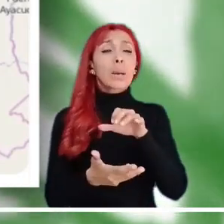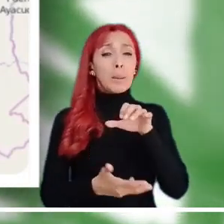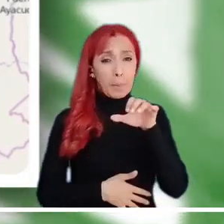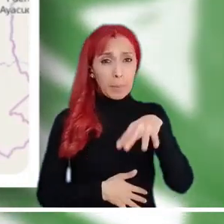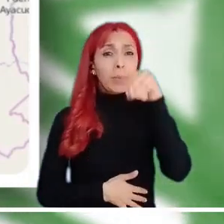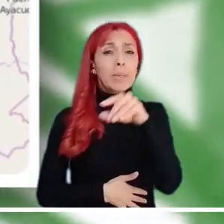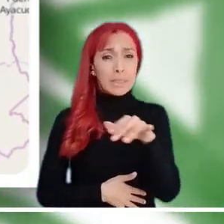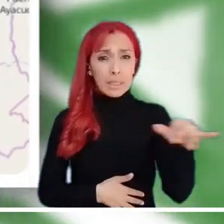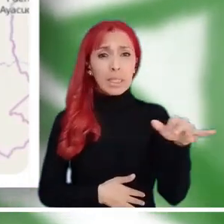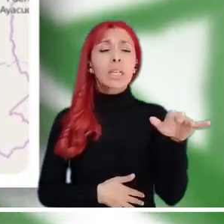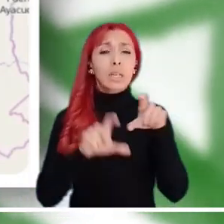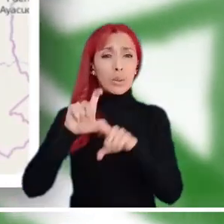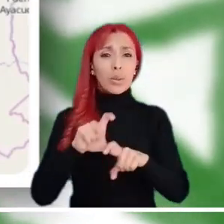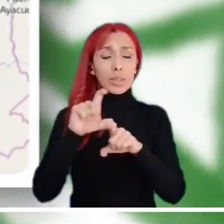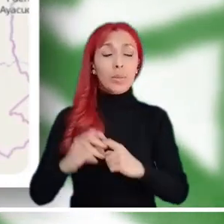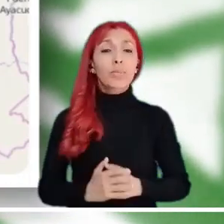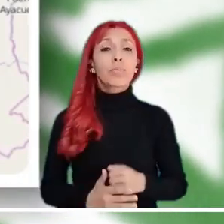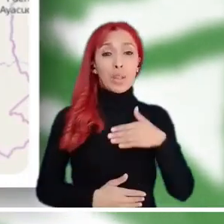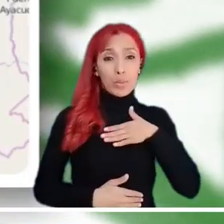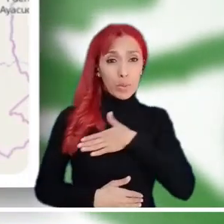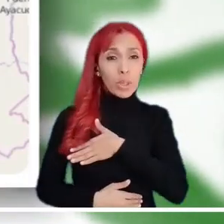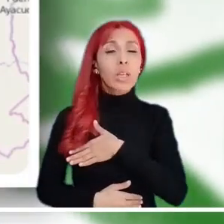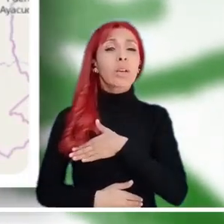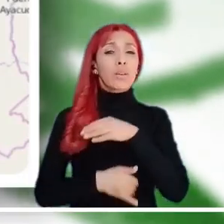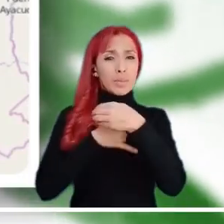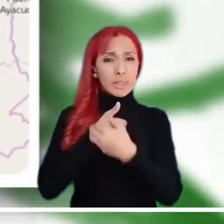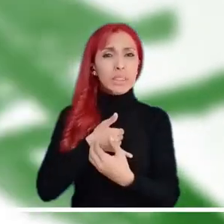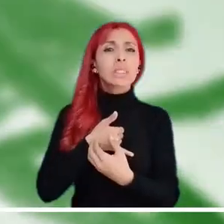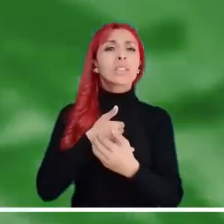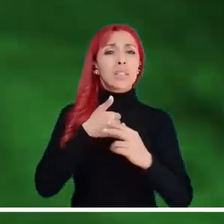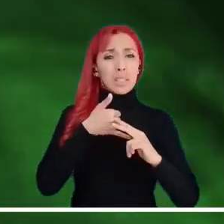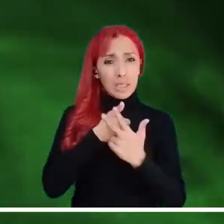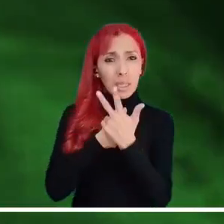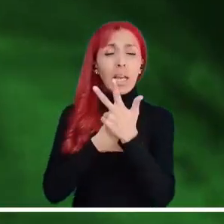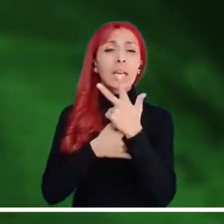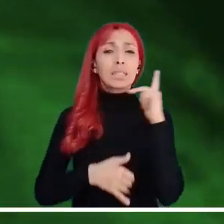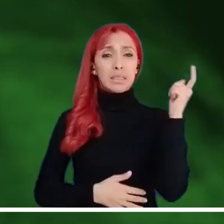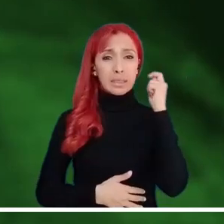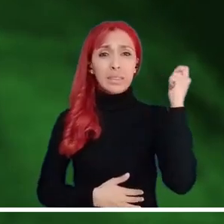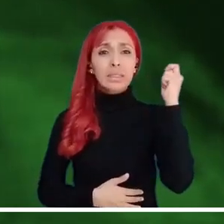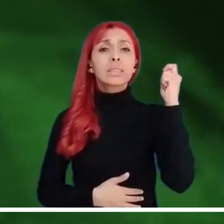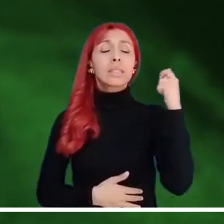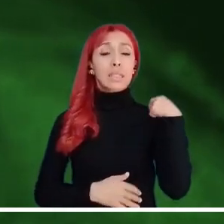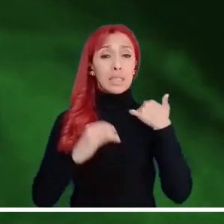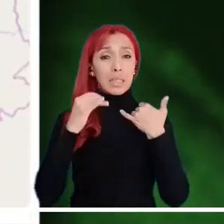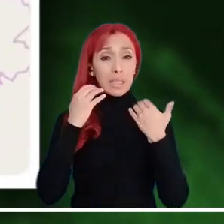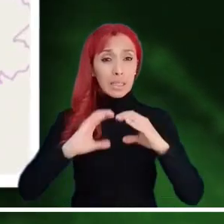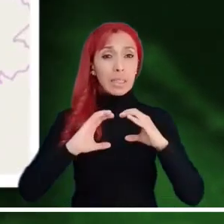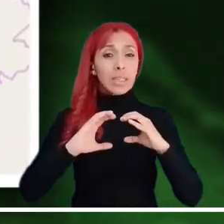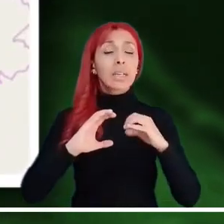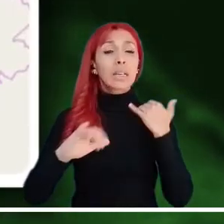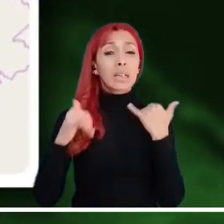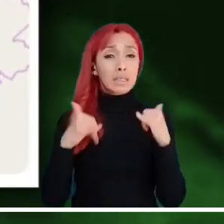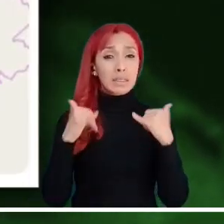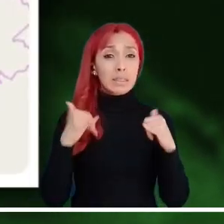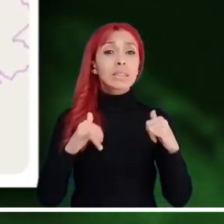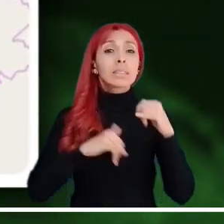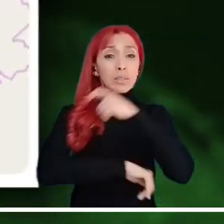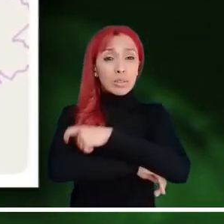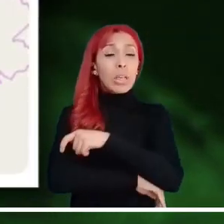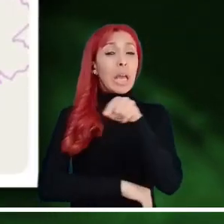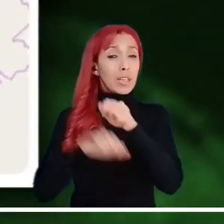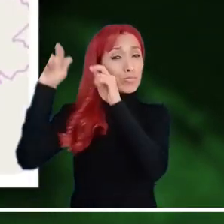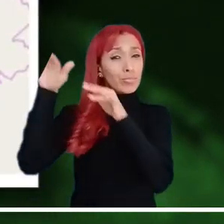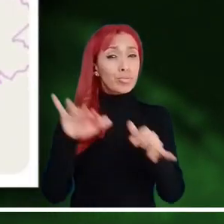norte de Santander, Magdalena y La Guajira. En Bolívar, el Pacífico, los Andes, Casanare, Meta, Arauca, Caquetá